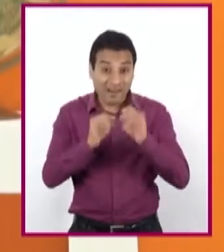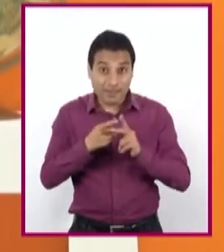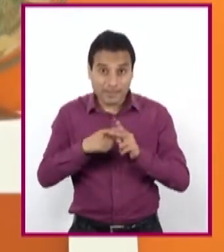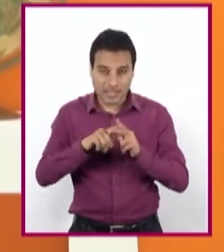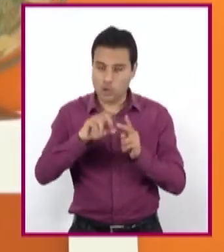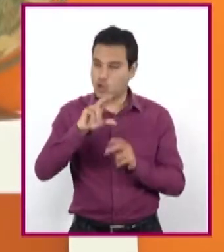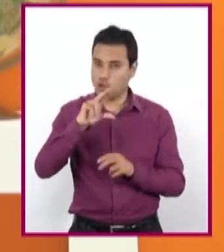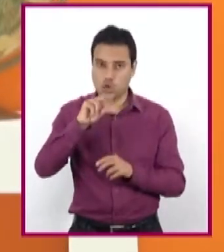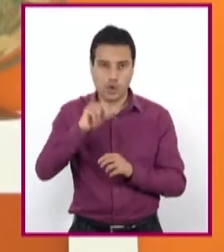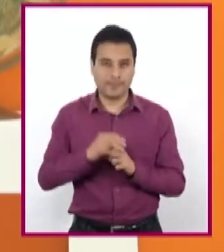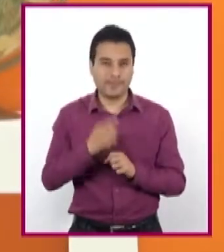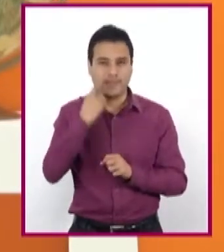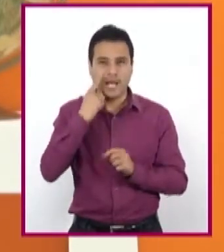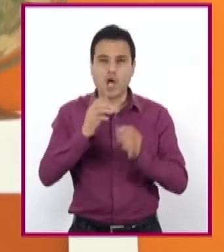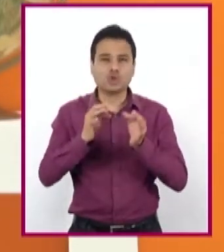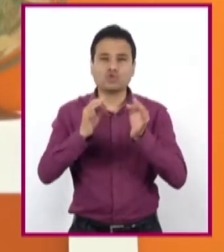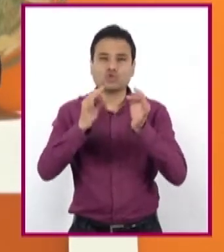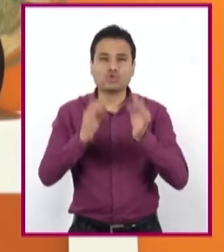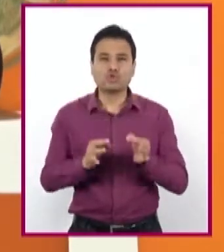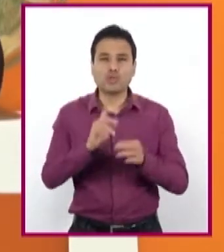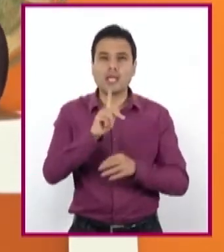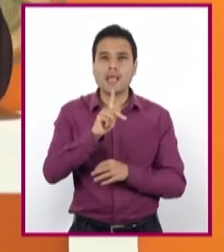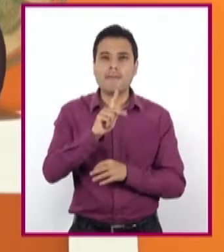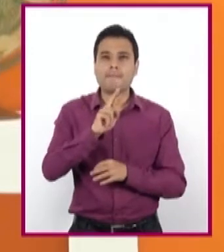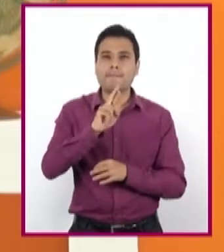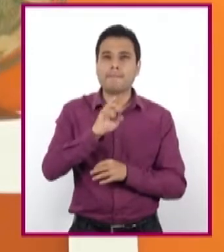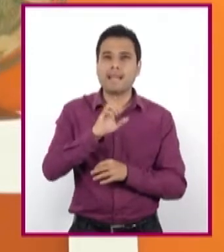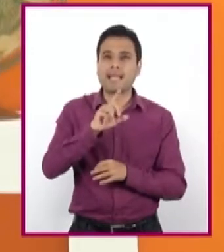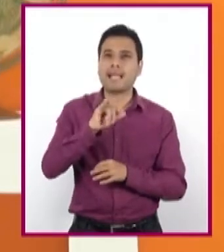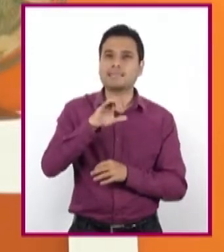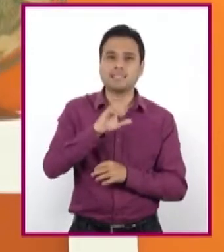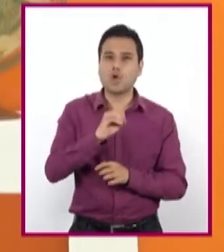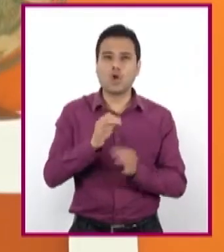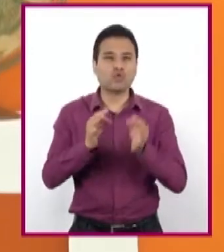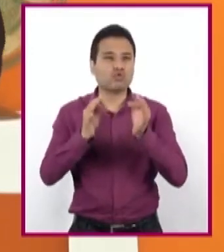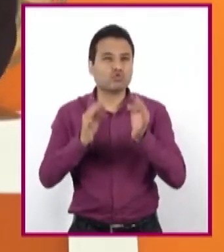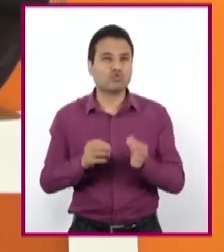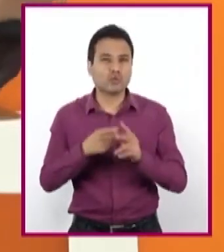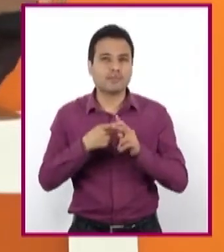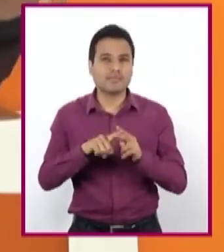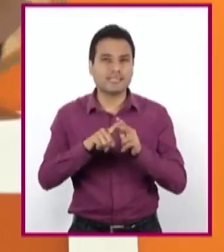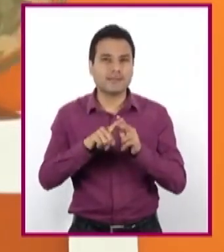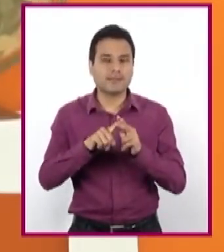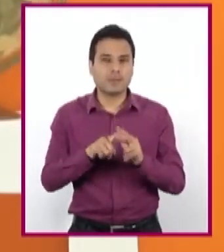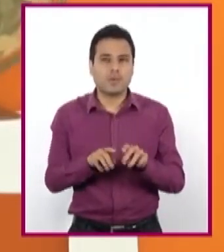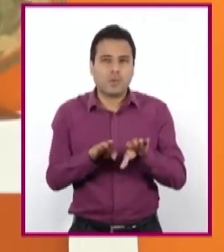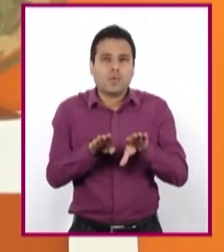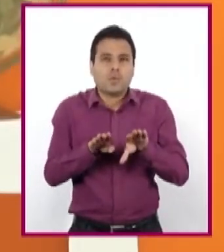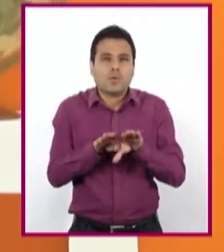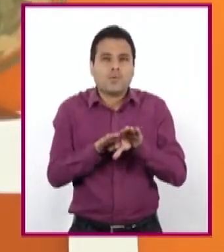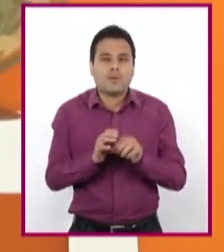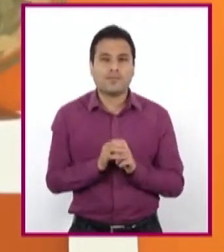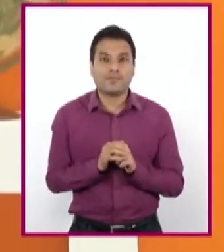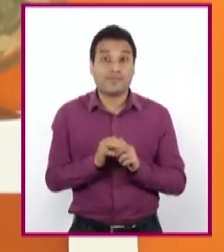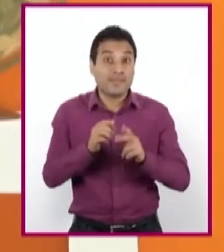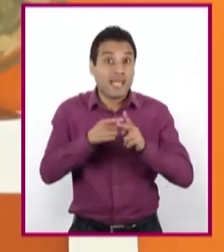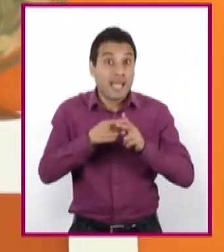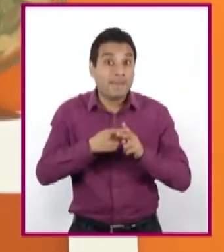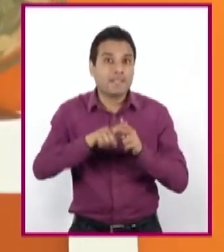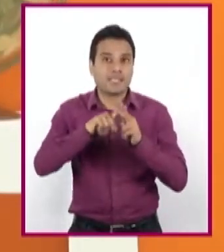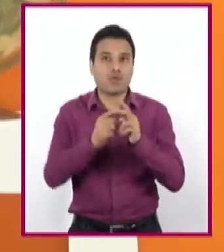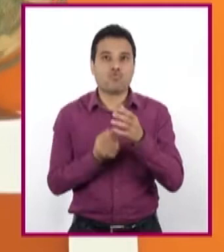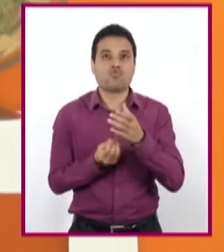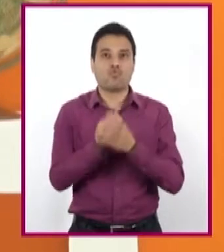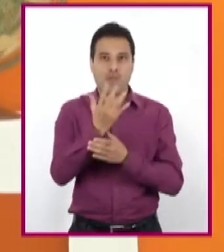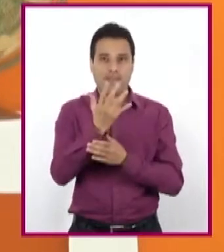que lo que define el principio del preclásico y, en consecuencia, el de Mesoamérica, es el surgimiento de nuevas formas